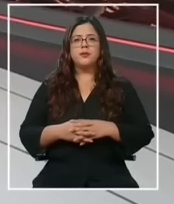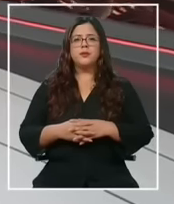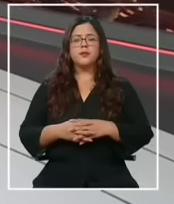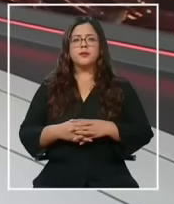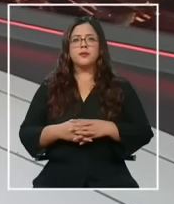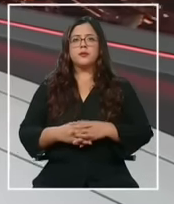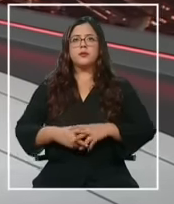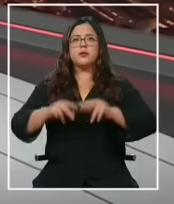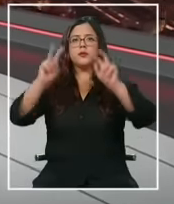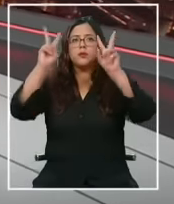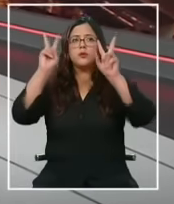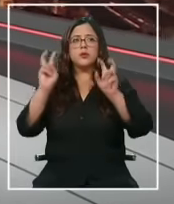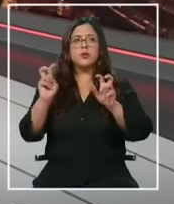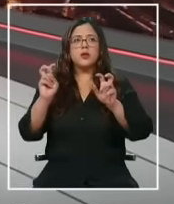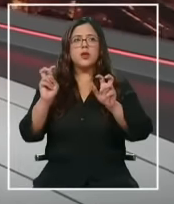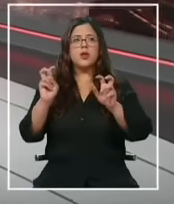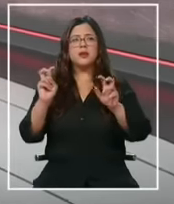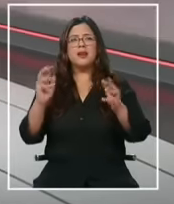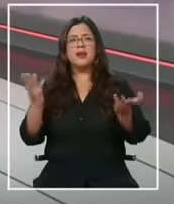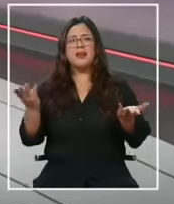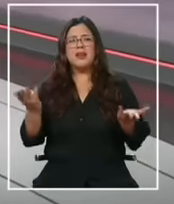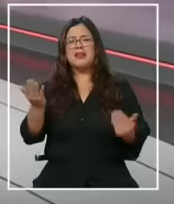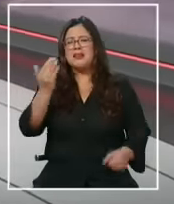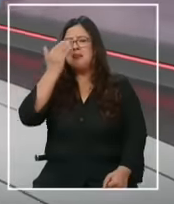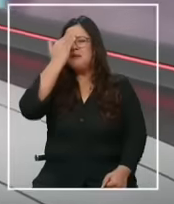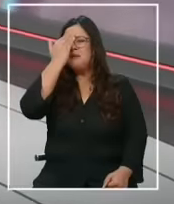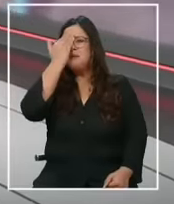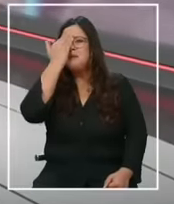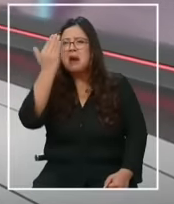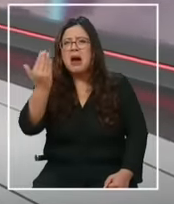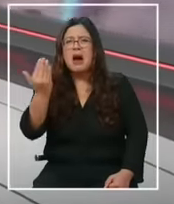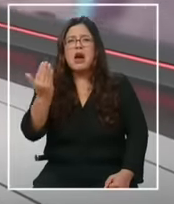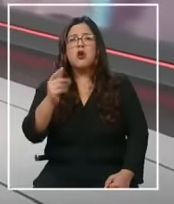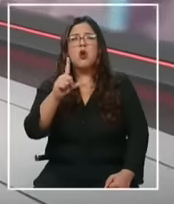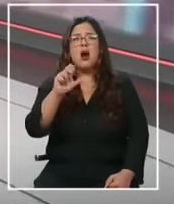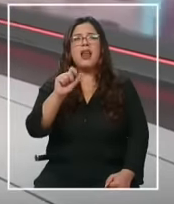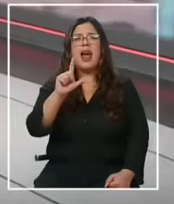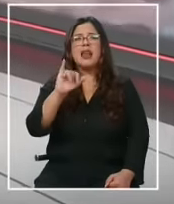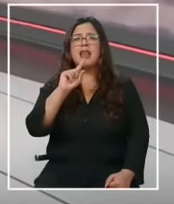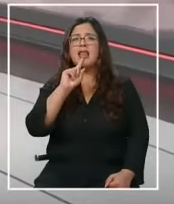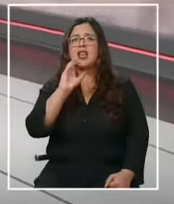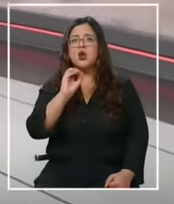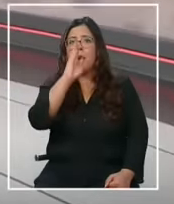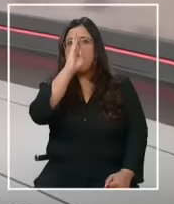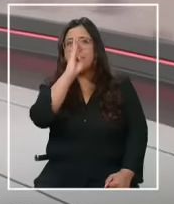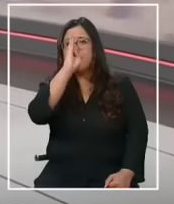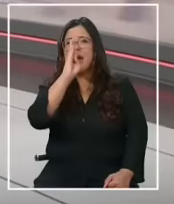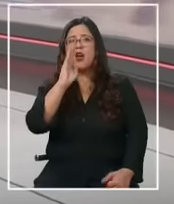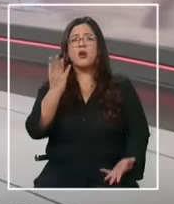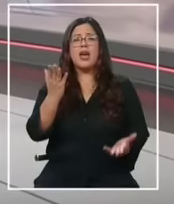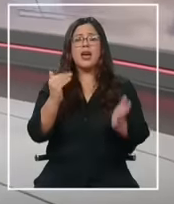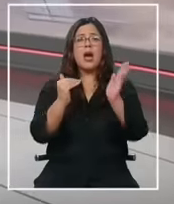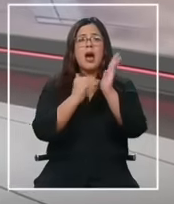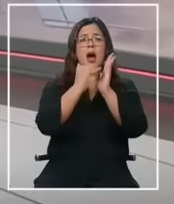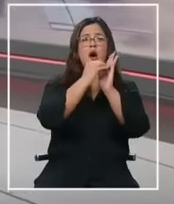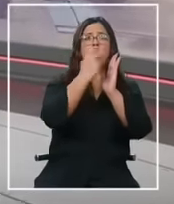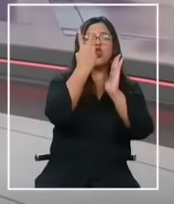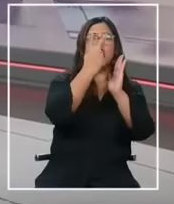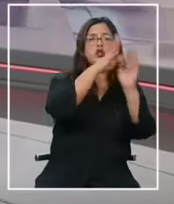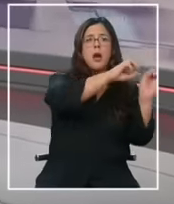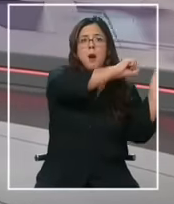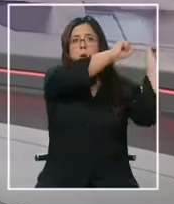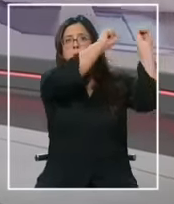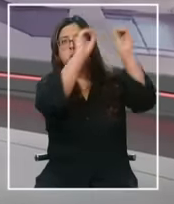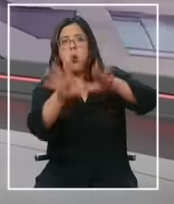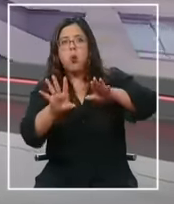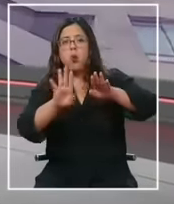Un acto inconcebible y de pura maldad. Lalito se llamaba un perro que fue lanzado desde un piso 12 de un